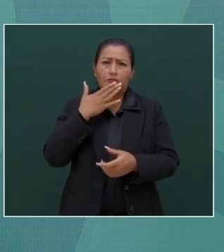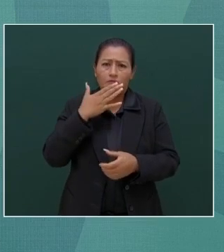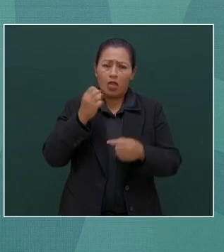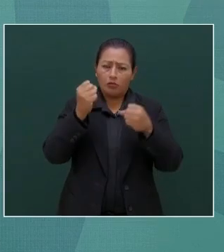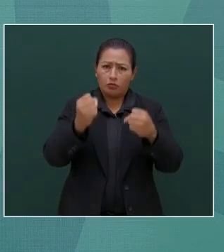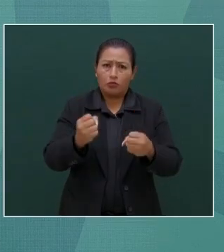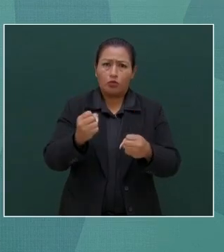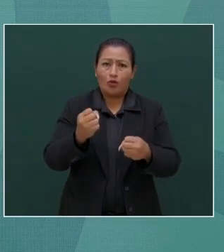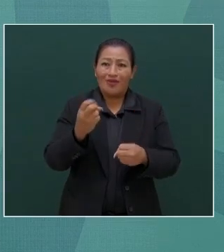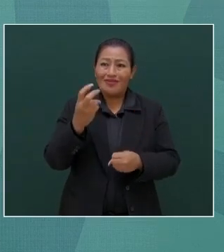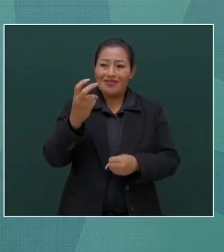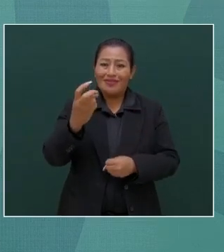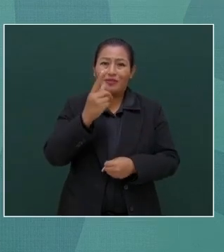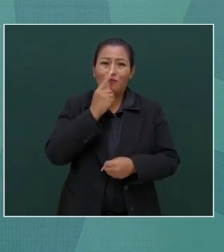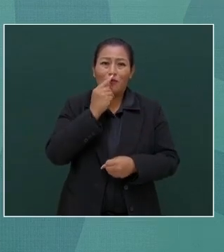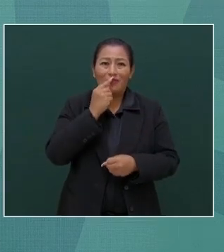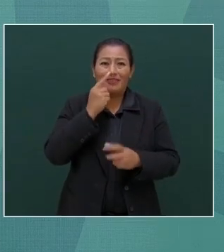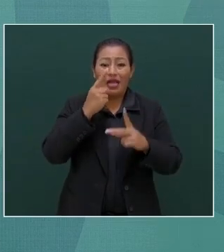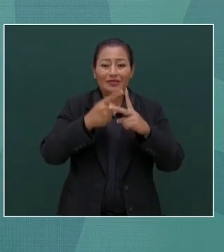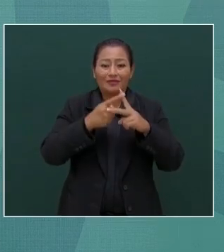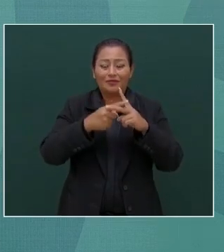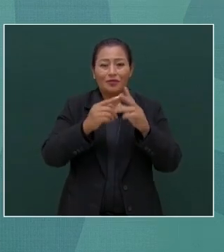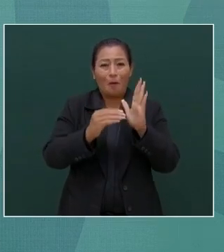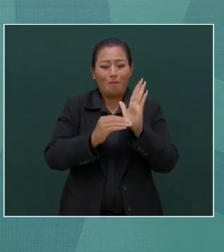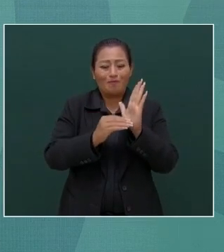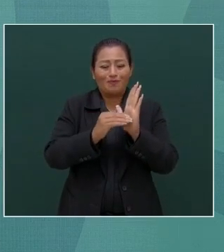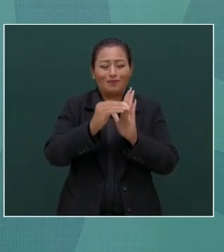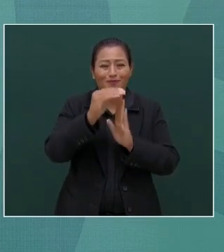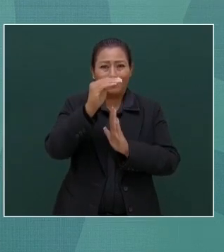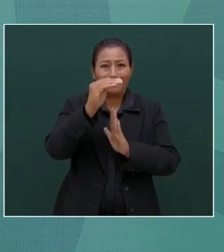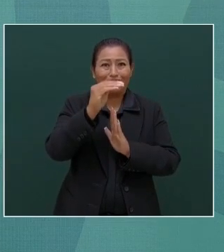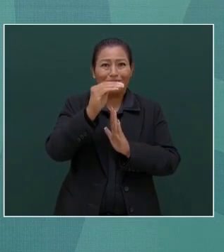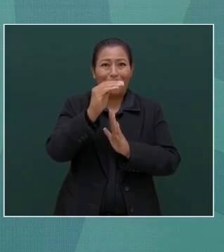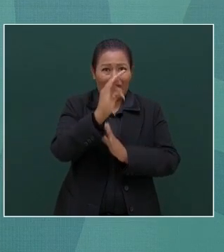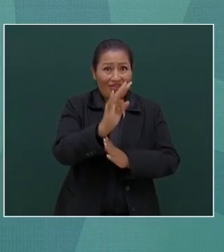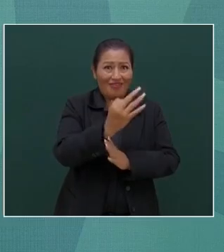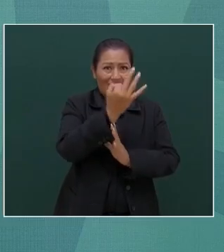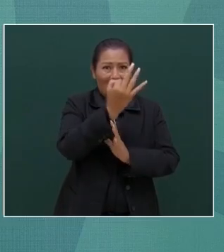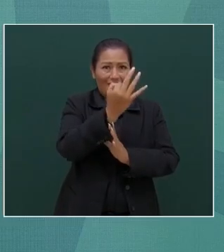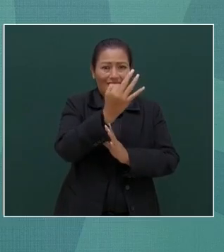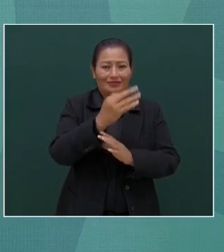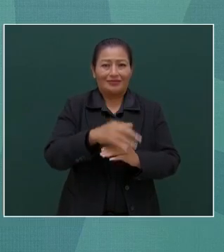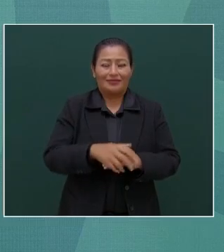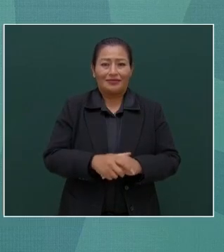el número de elementos federales